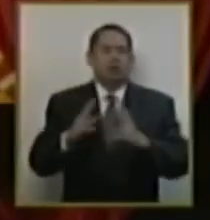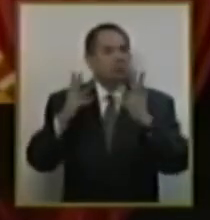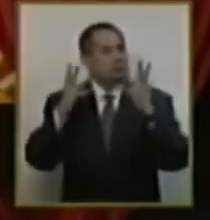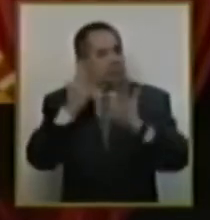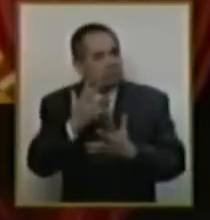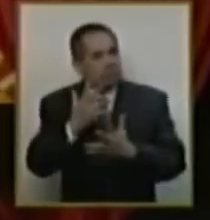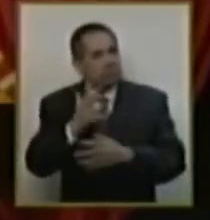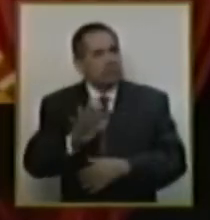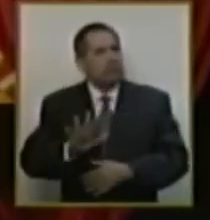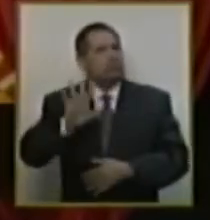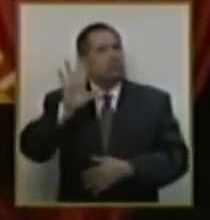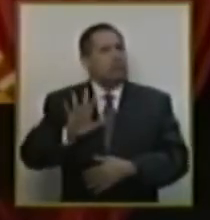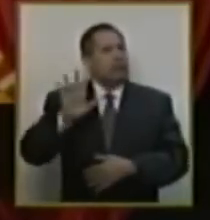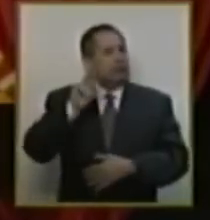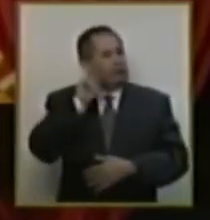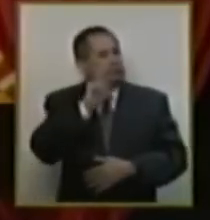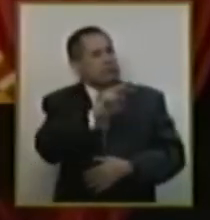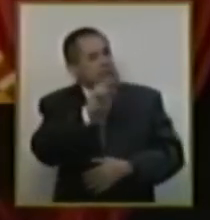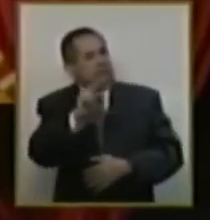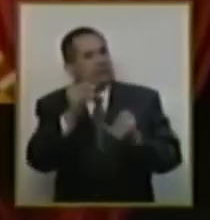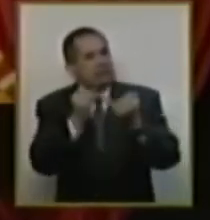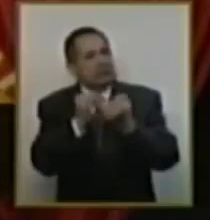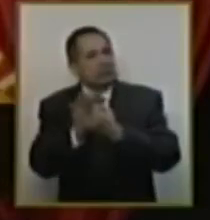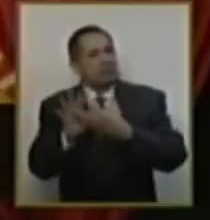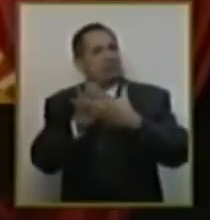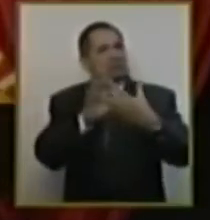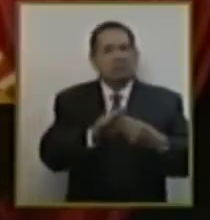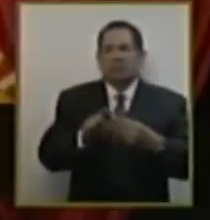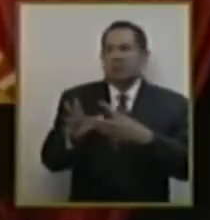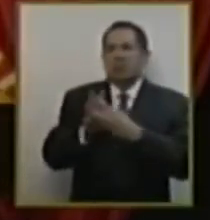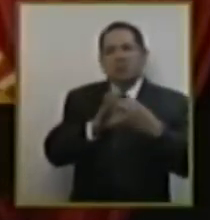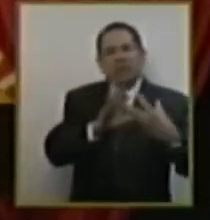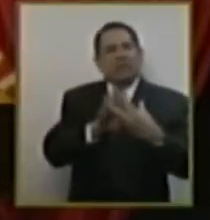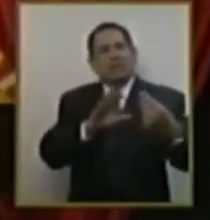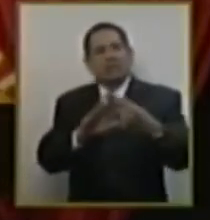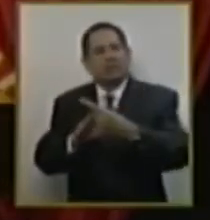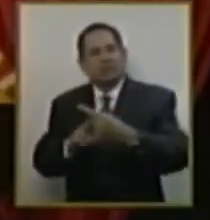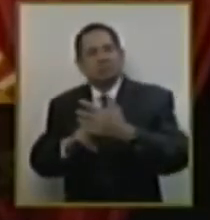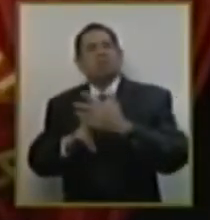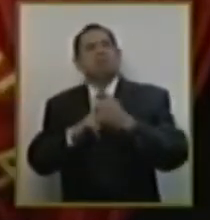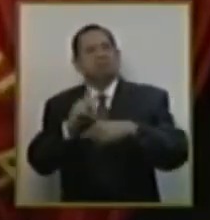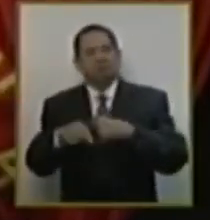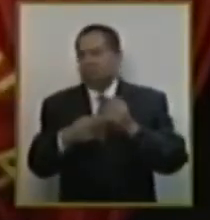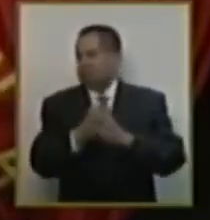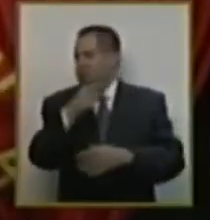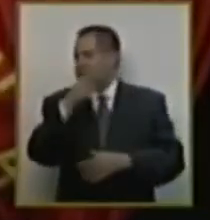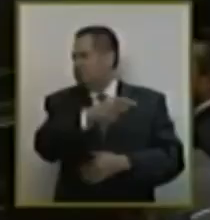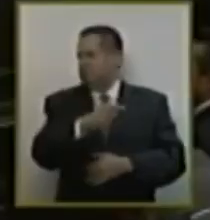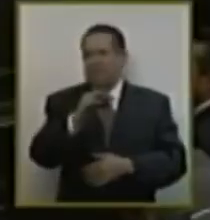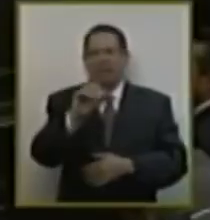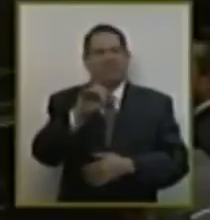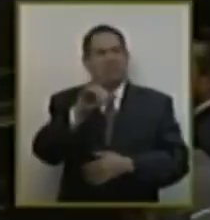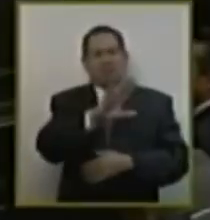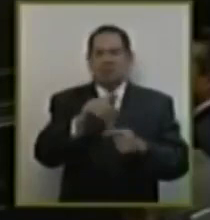prefija cantando sus fobias. Por lo pronto, el nuevo fascismo ya señaló a su